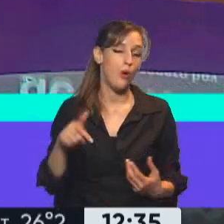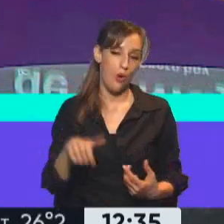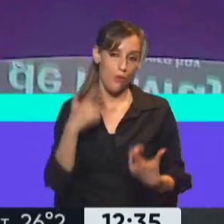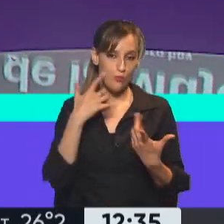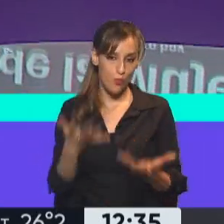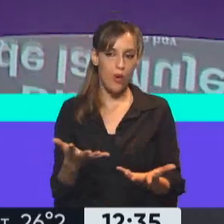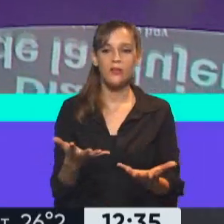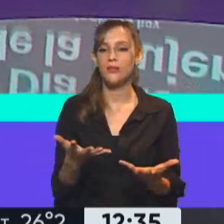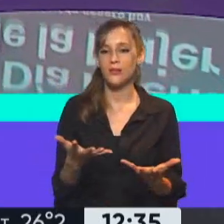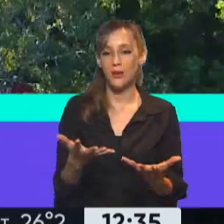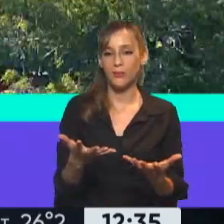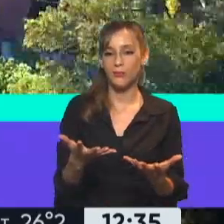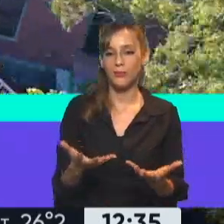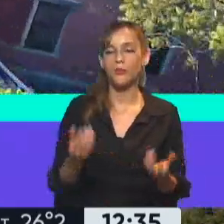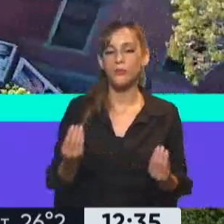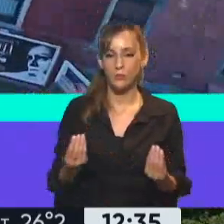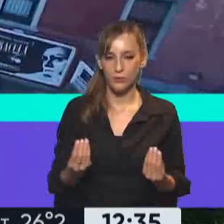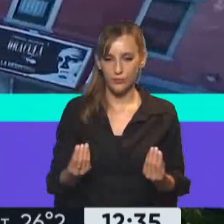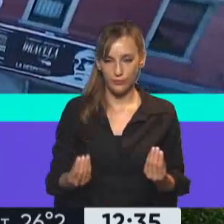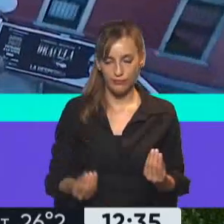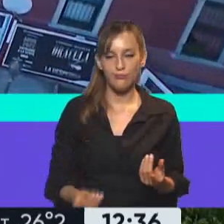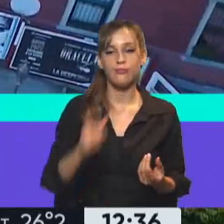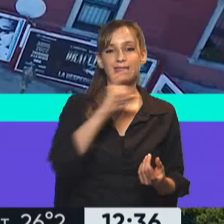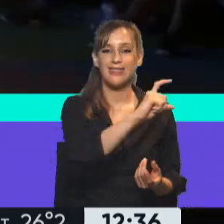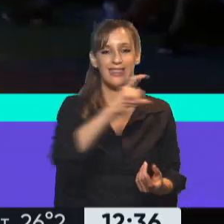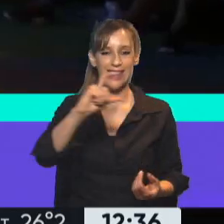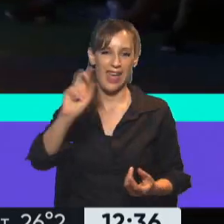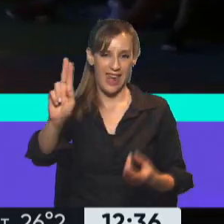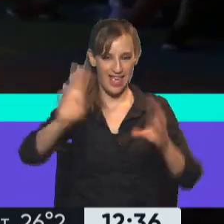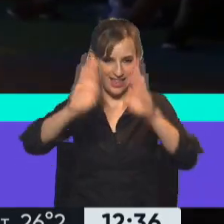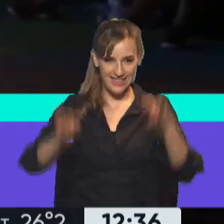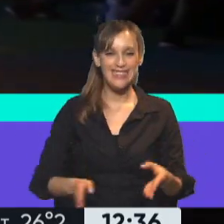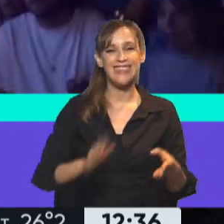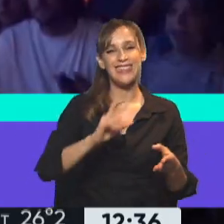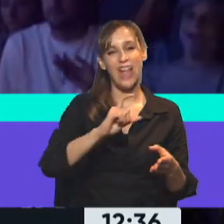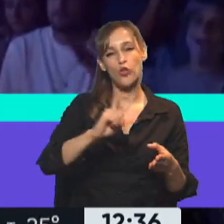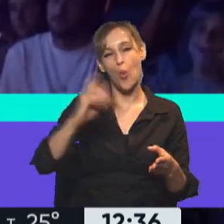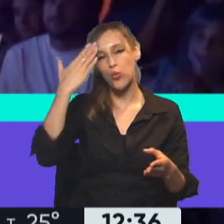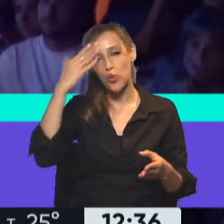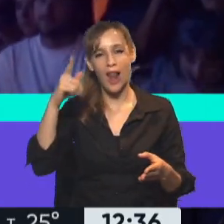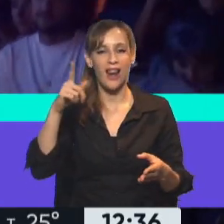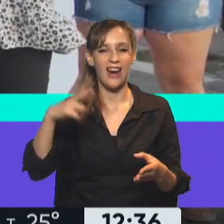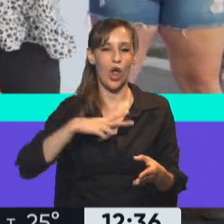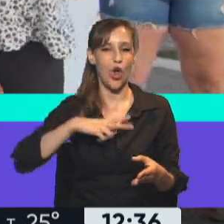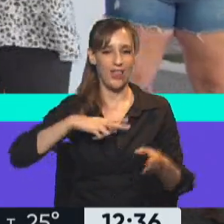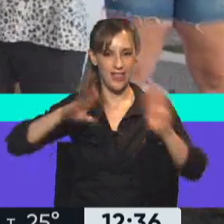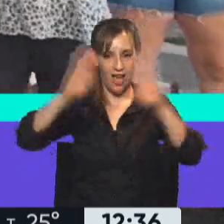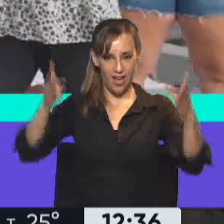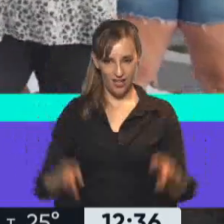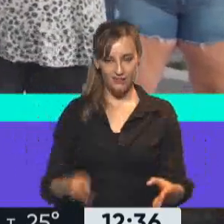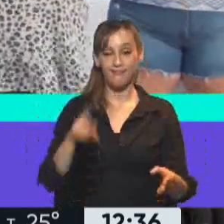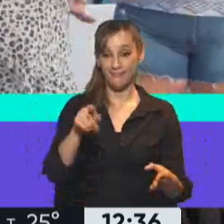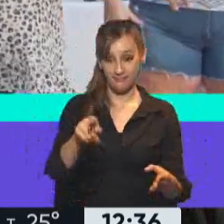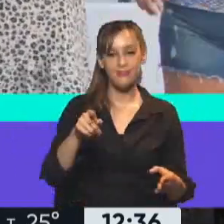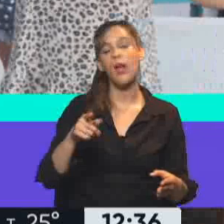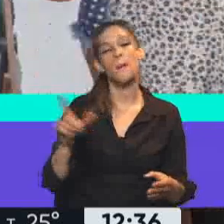hacerles. Una de ellas tiene que ver con la propuesta del Centro Cultural Recoleta, que tiene durante toda este mes de